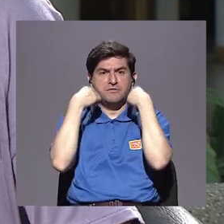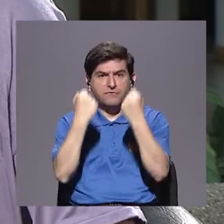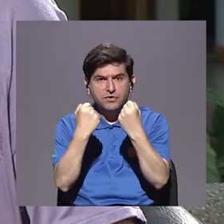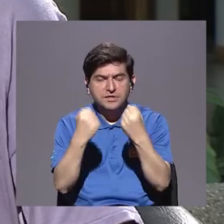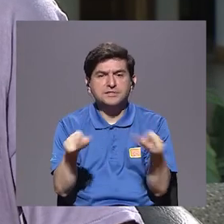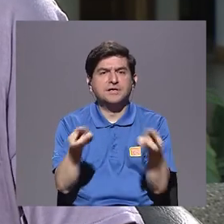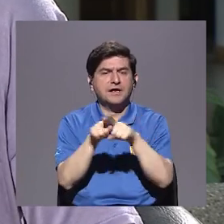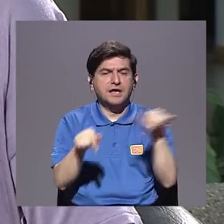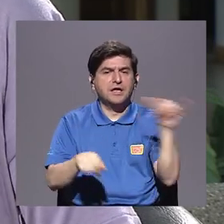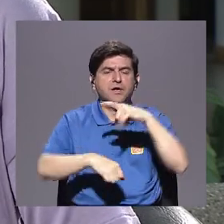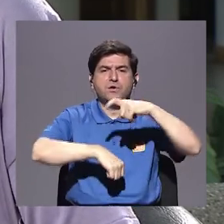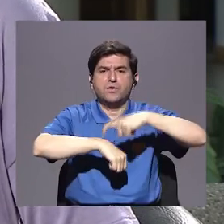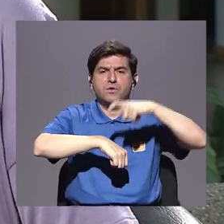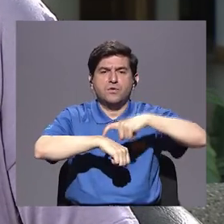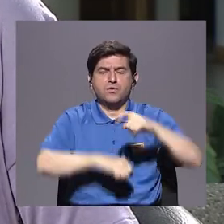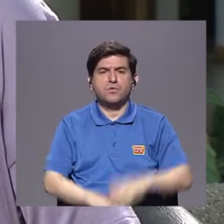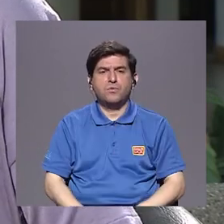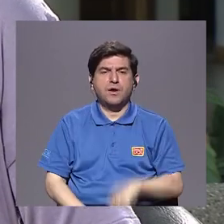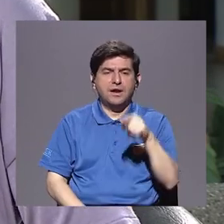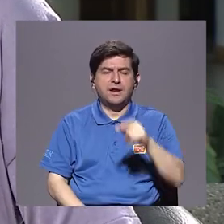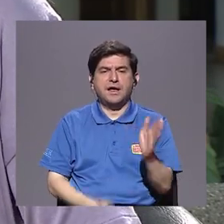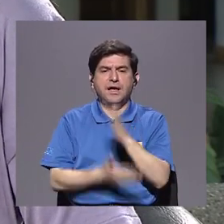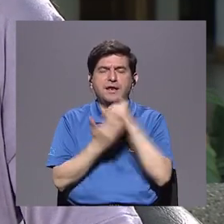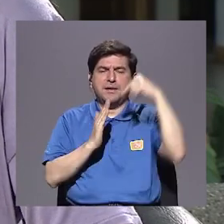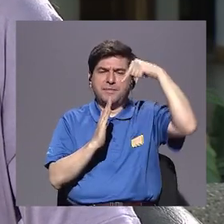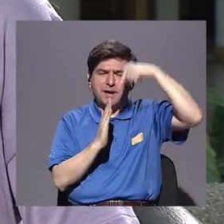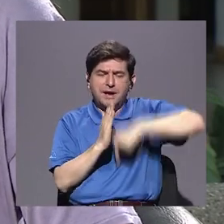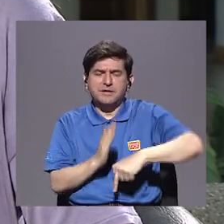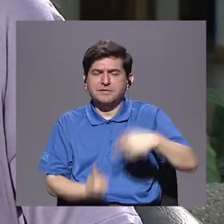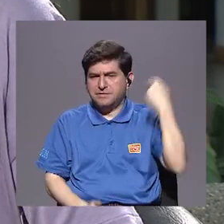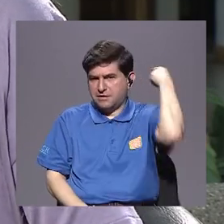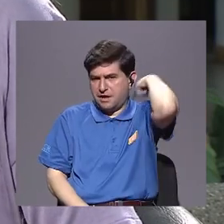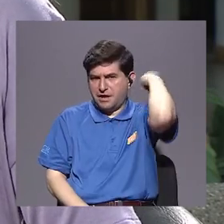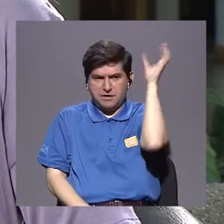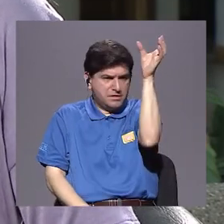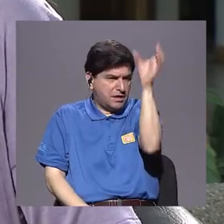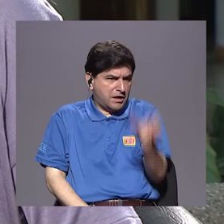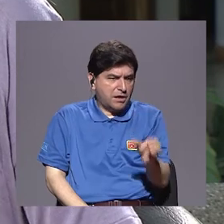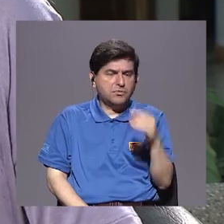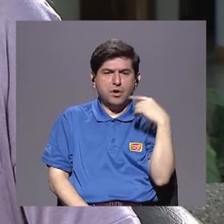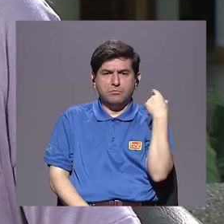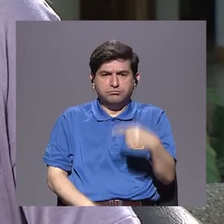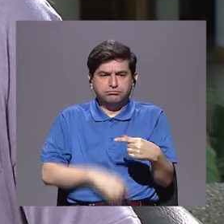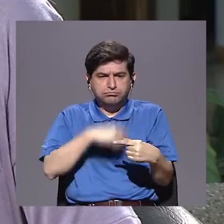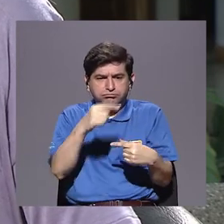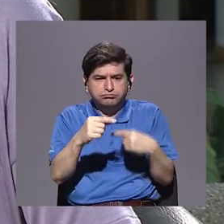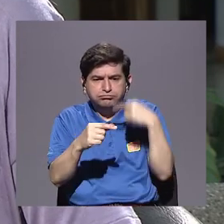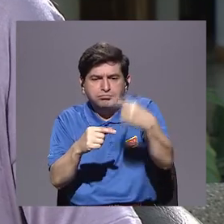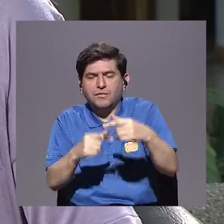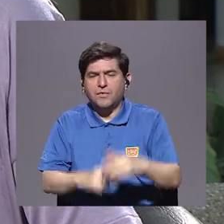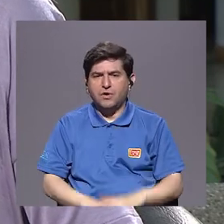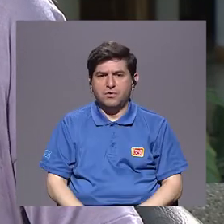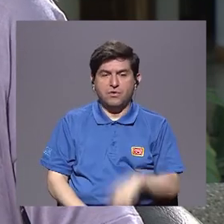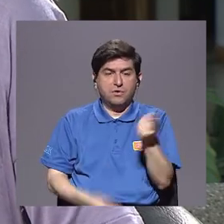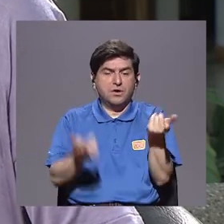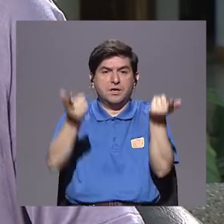fortaleciendo y protegiendo al mismo tiempo los estratos profundos de la columna, que poco a poco nos va a